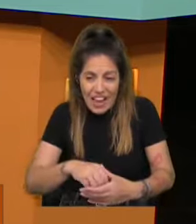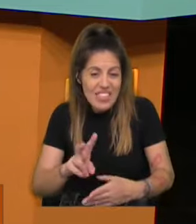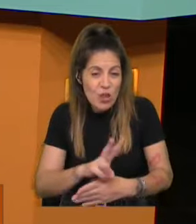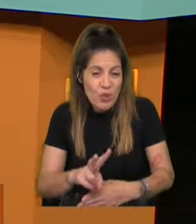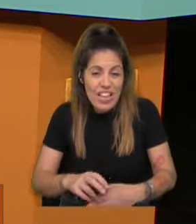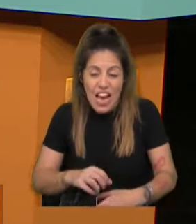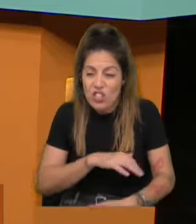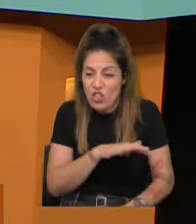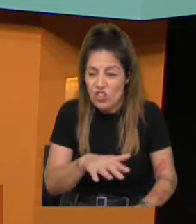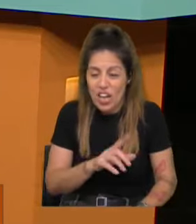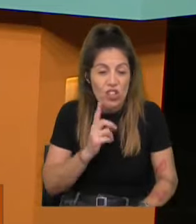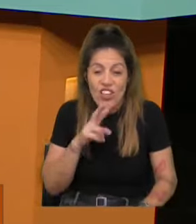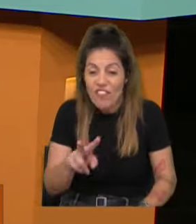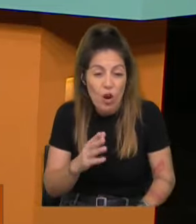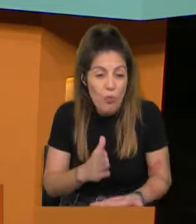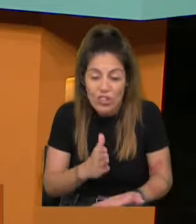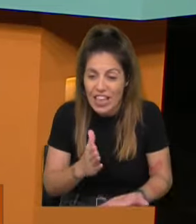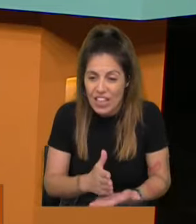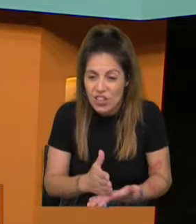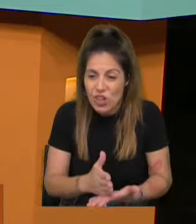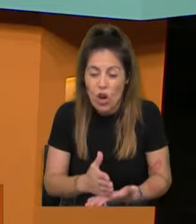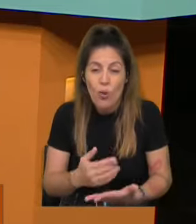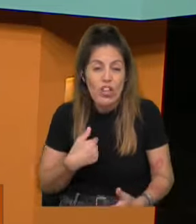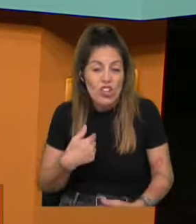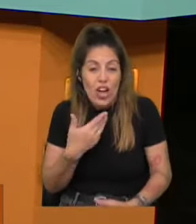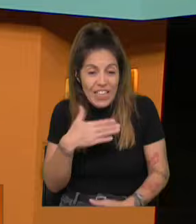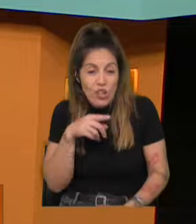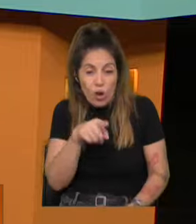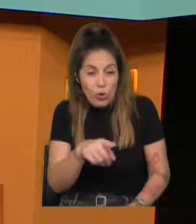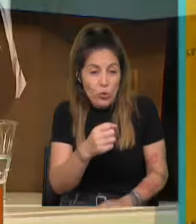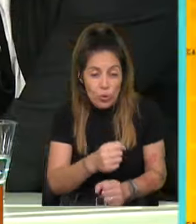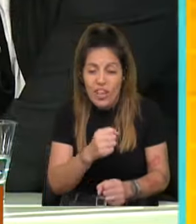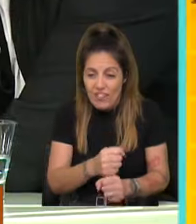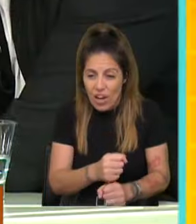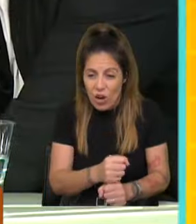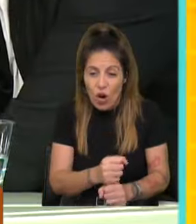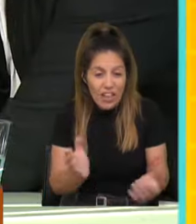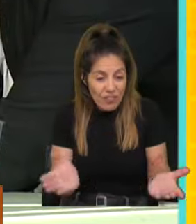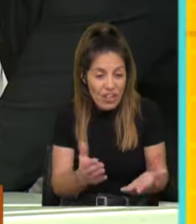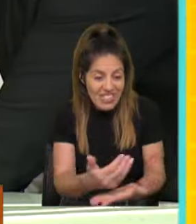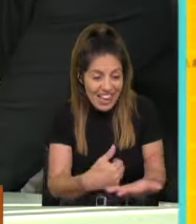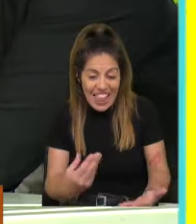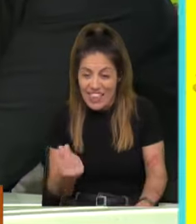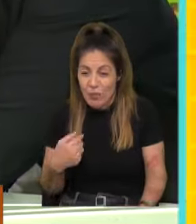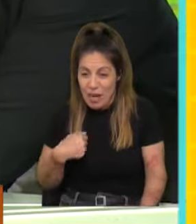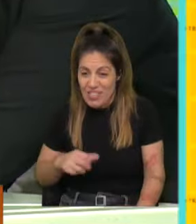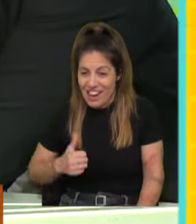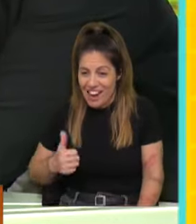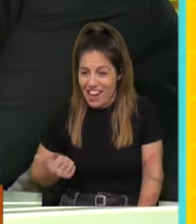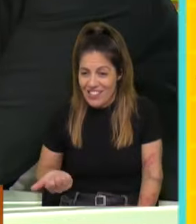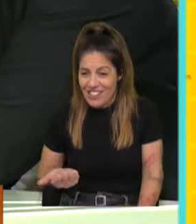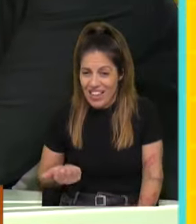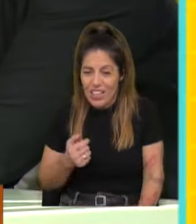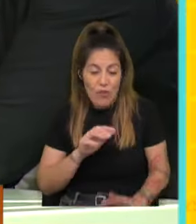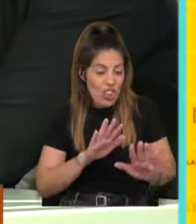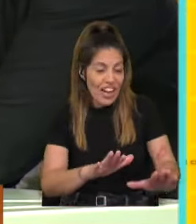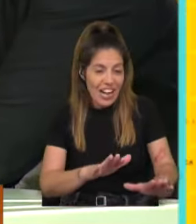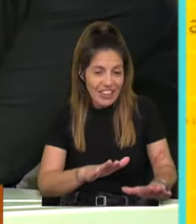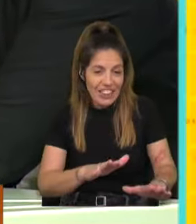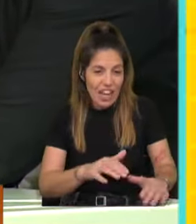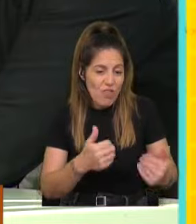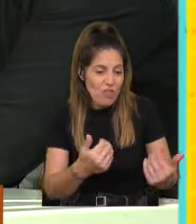de ser percibida como un derecho cuando yo entiendo que yo puedo con tu trabajo el trabajo que vos generas extraer dinero para mi ganancia personal y a vos dejarte en una posición